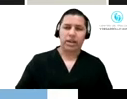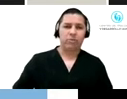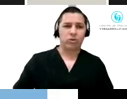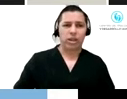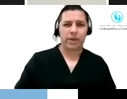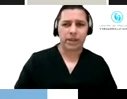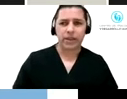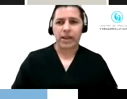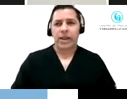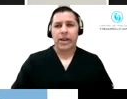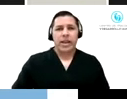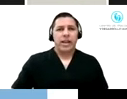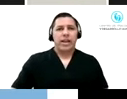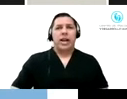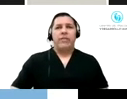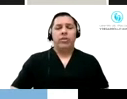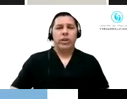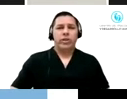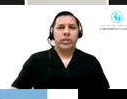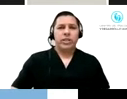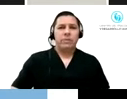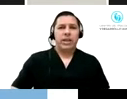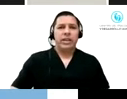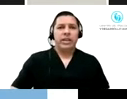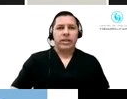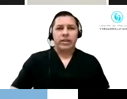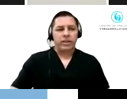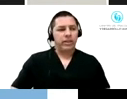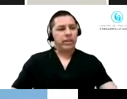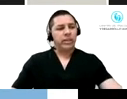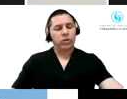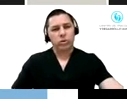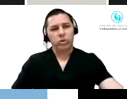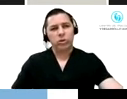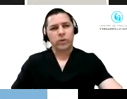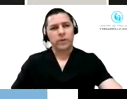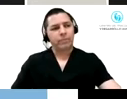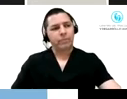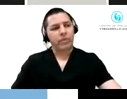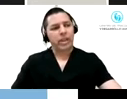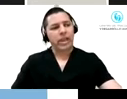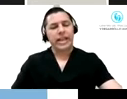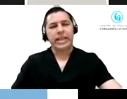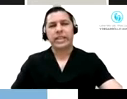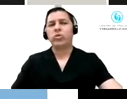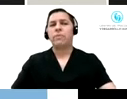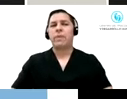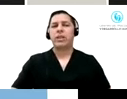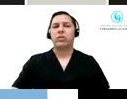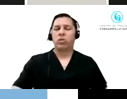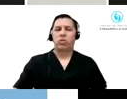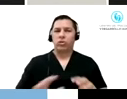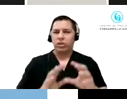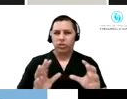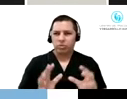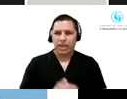conectar emocionalmente. Habiendo hecho esta pequeña introducción y haciendo un